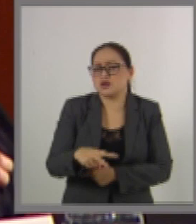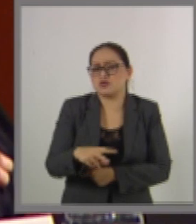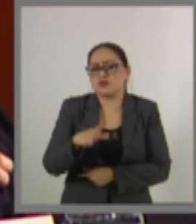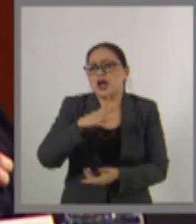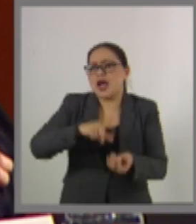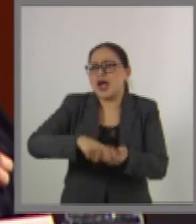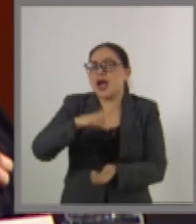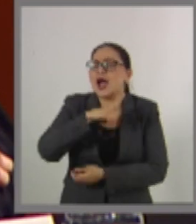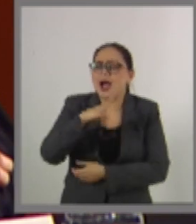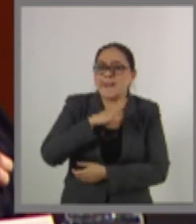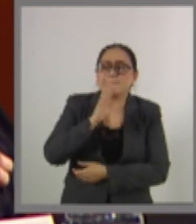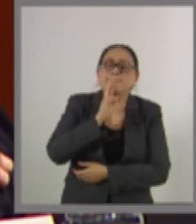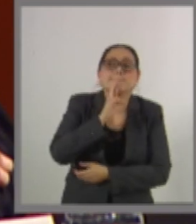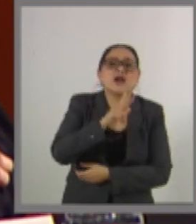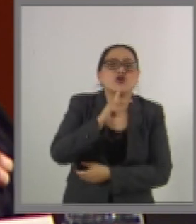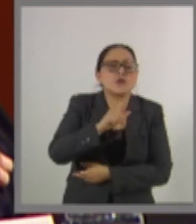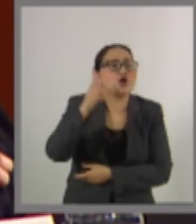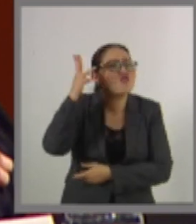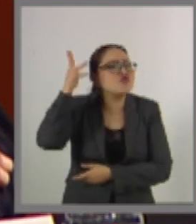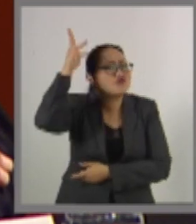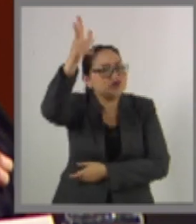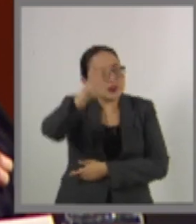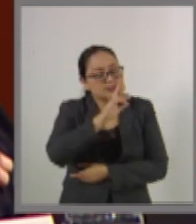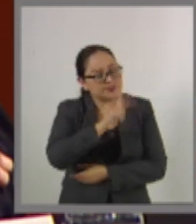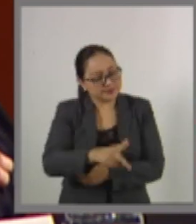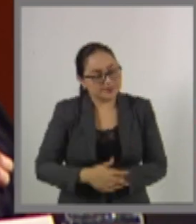mejores perspectivas para el futuro.